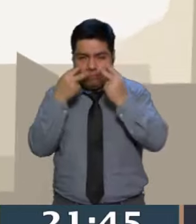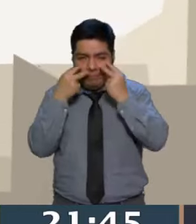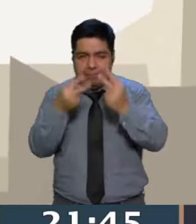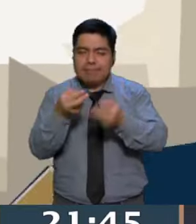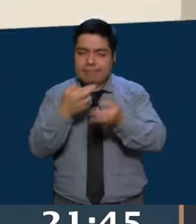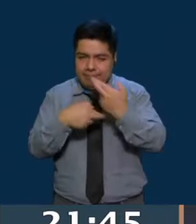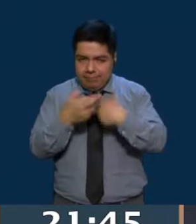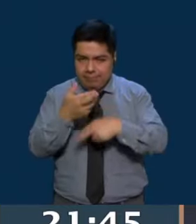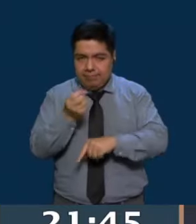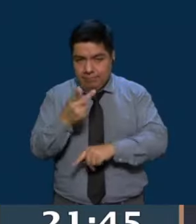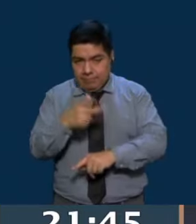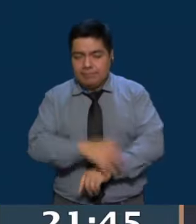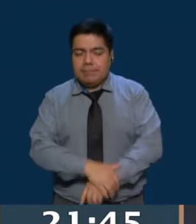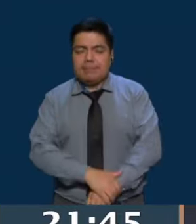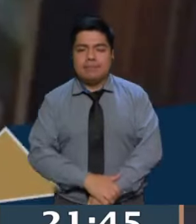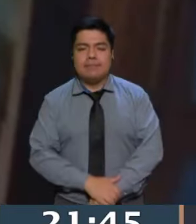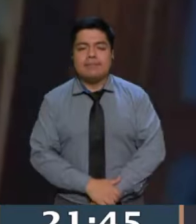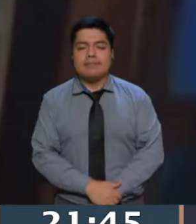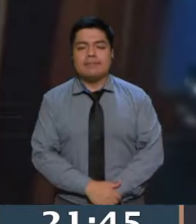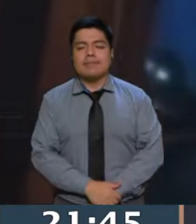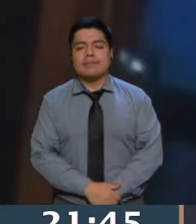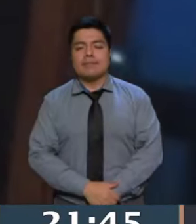verlo.